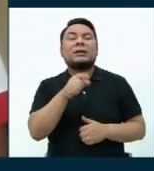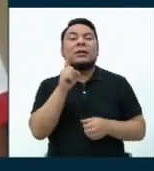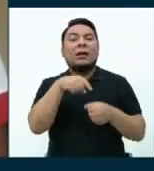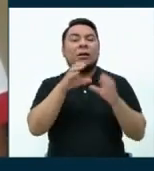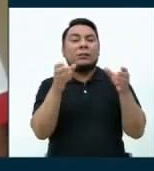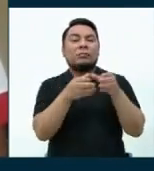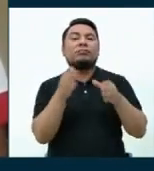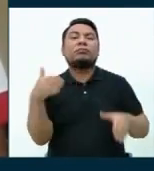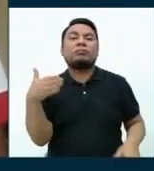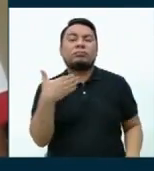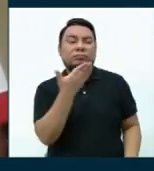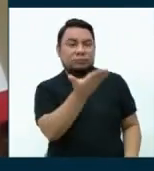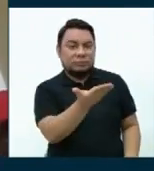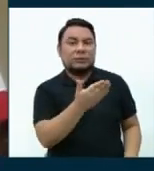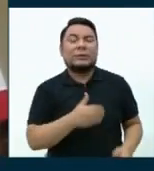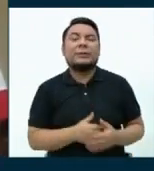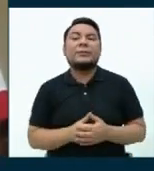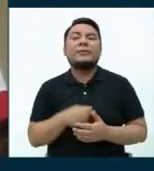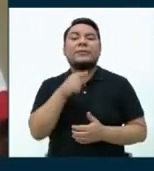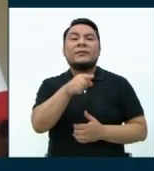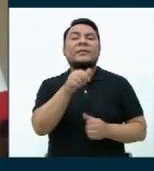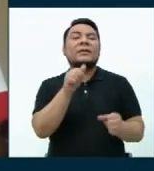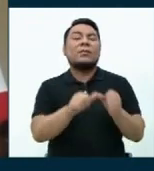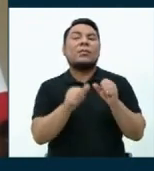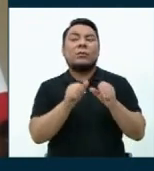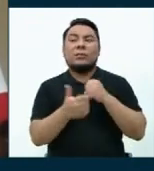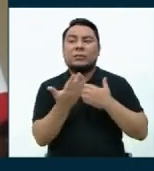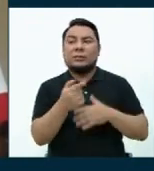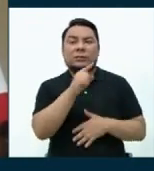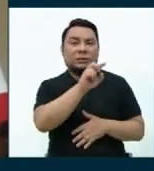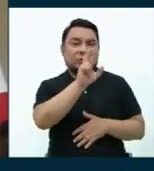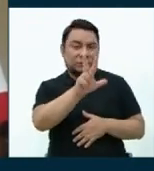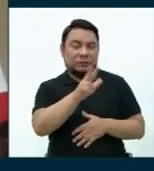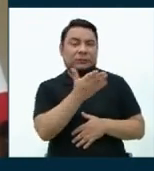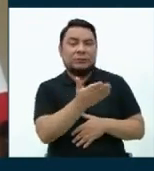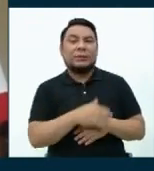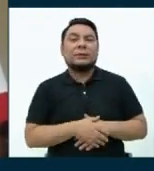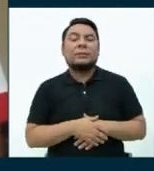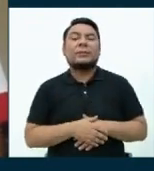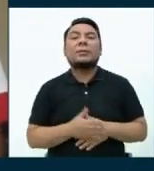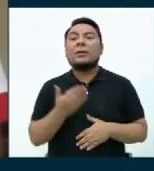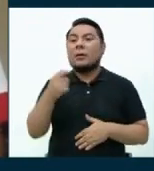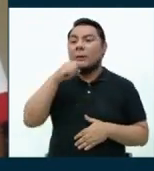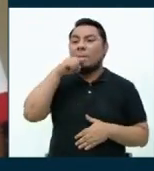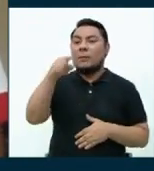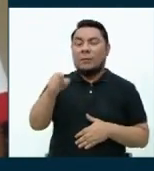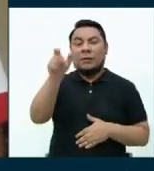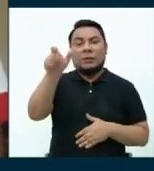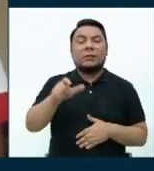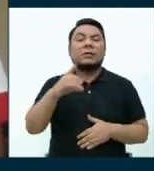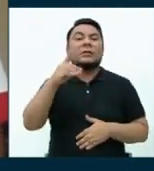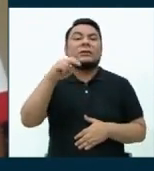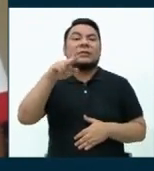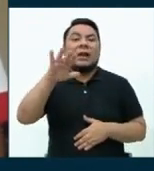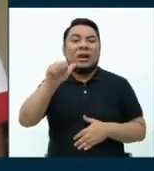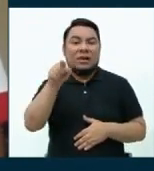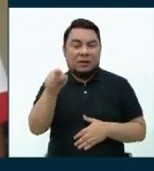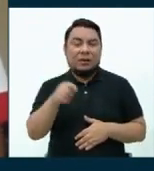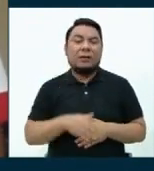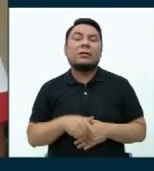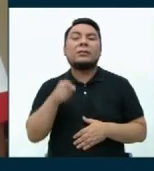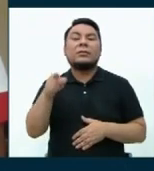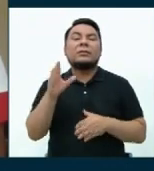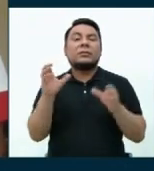Partido Frente Popular Agrícola FIA del Perú, FREPAP. Postula con el número 13. Y la candidata Daniela Aizel Van Dijk Manche